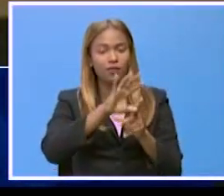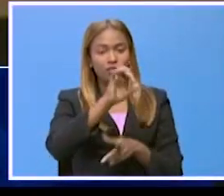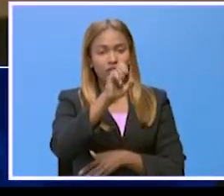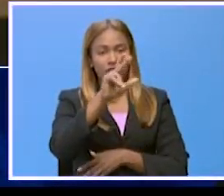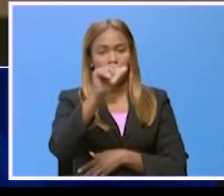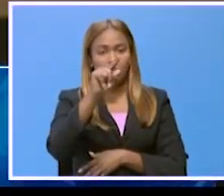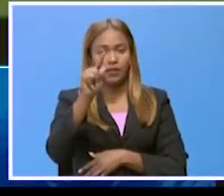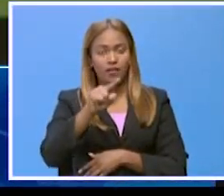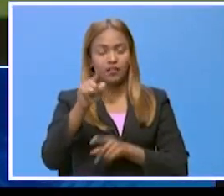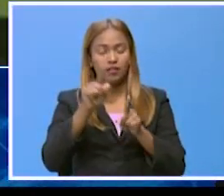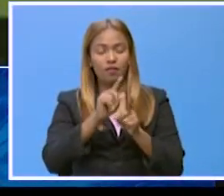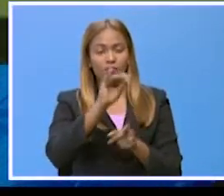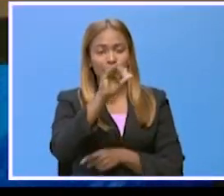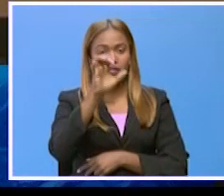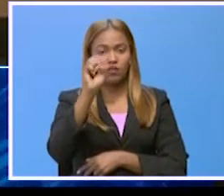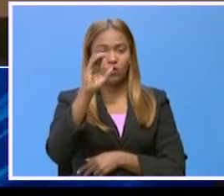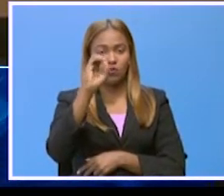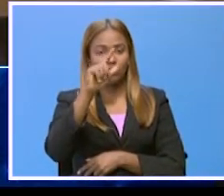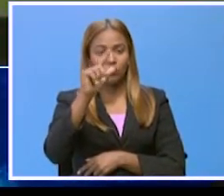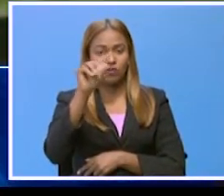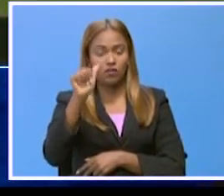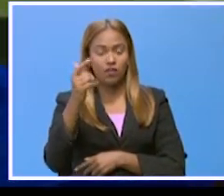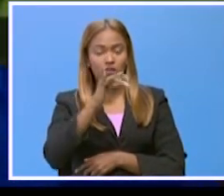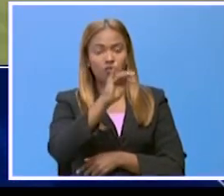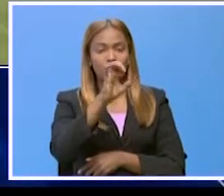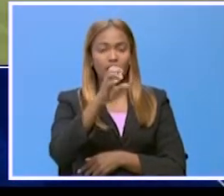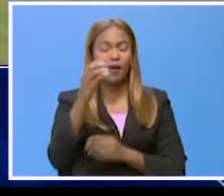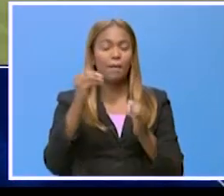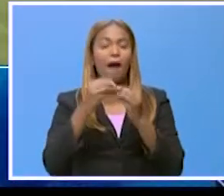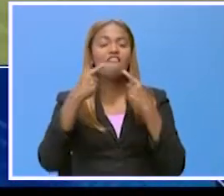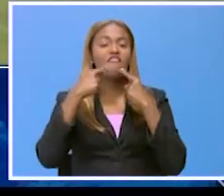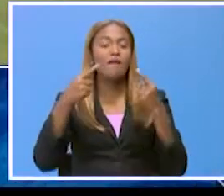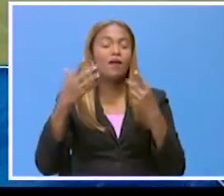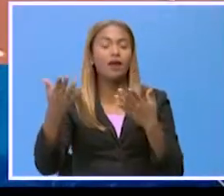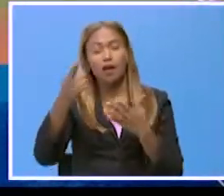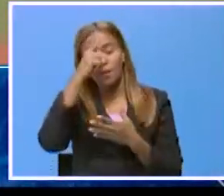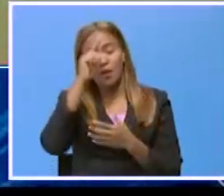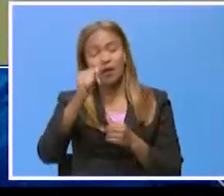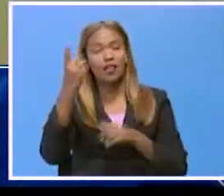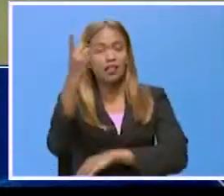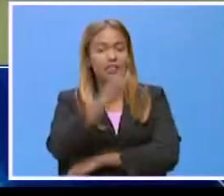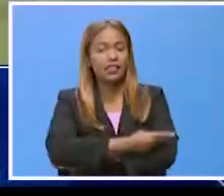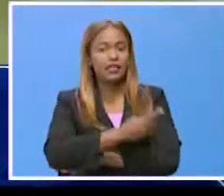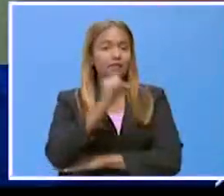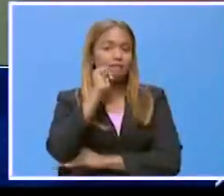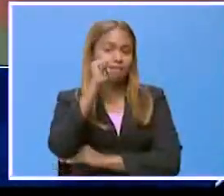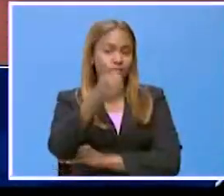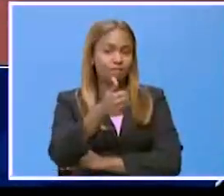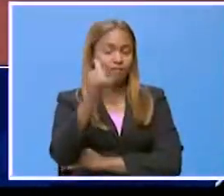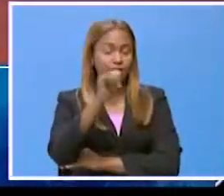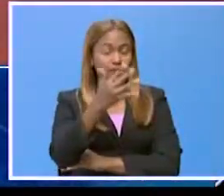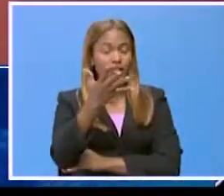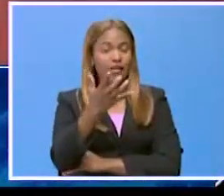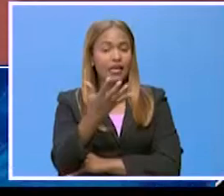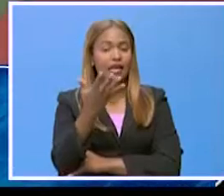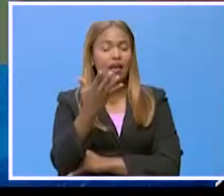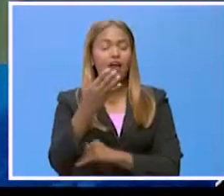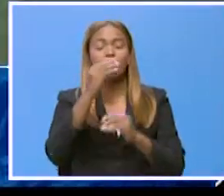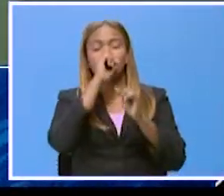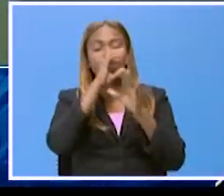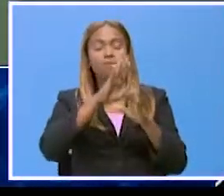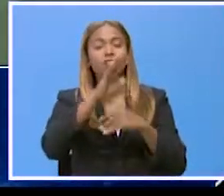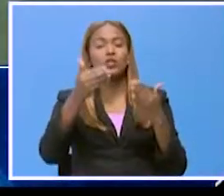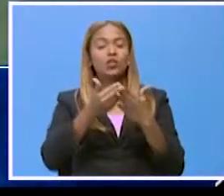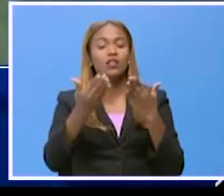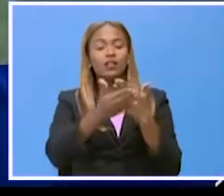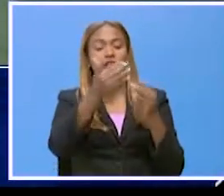ramírez marcelo sub una jorge polanco entre los más destacados para el día de mañana desearle toda la suerte del mundo